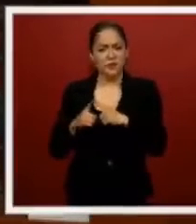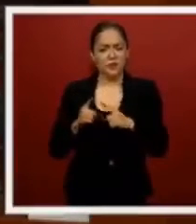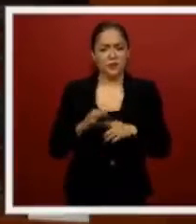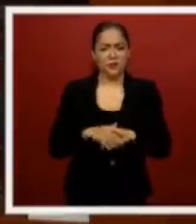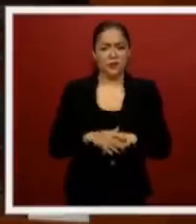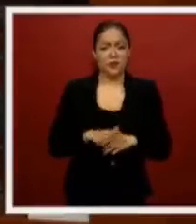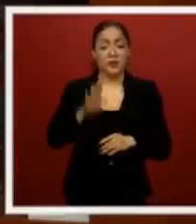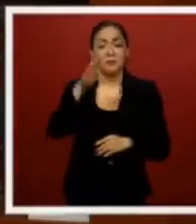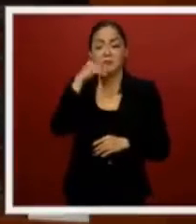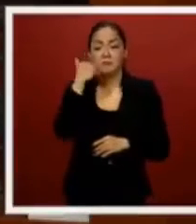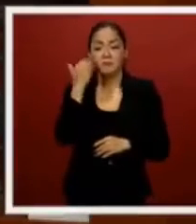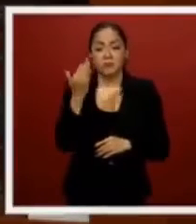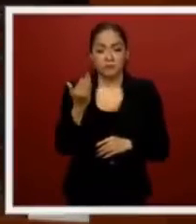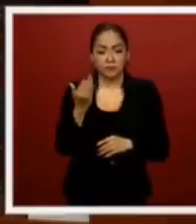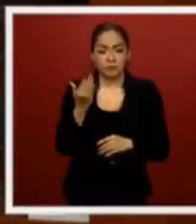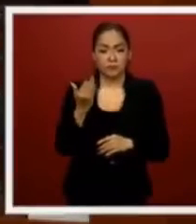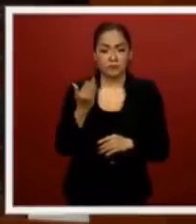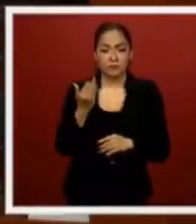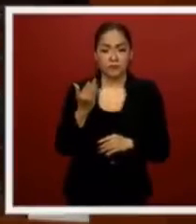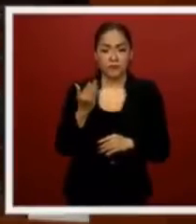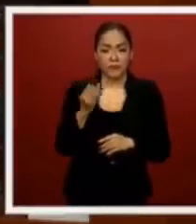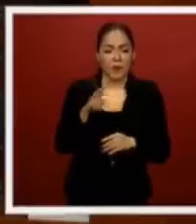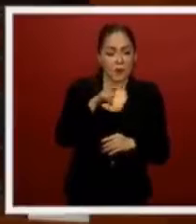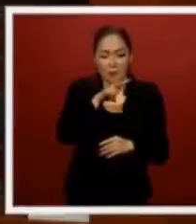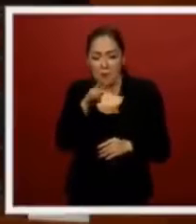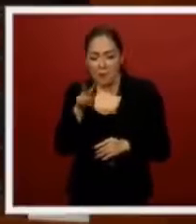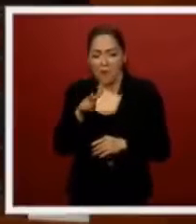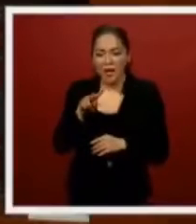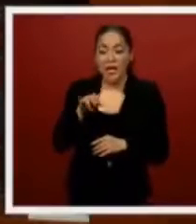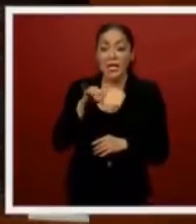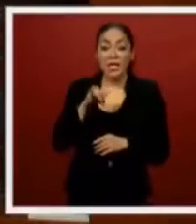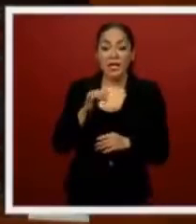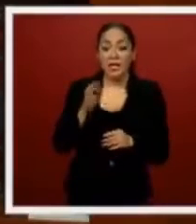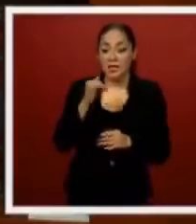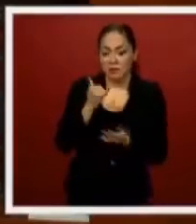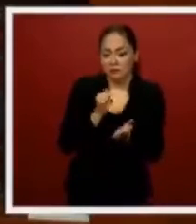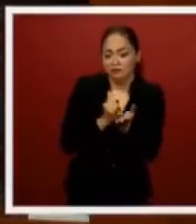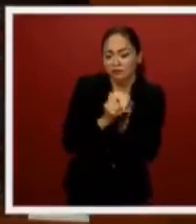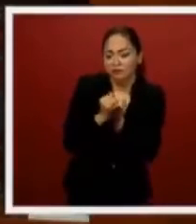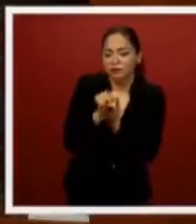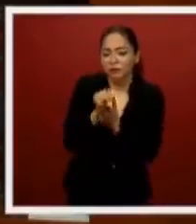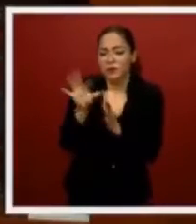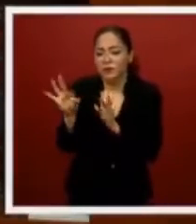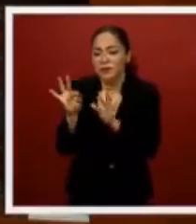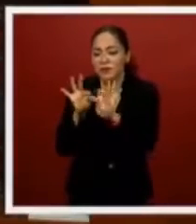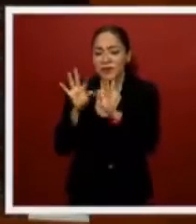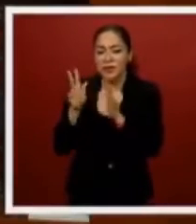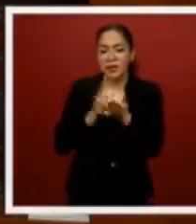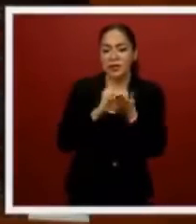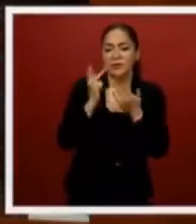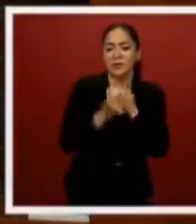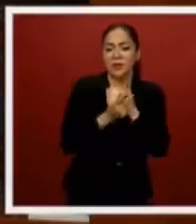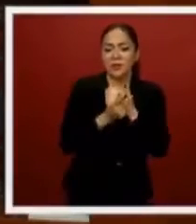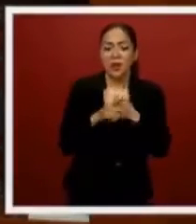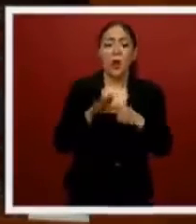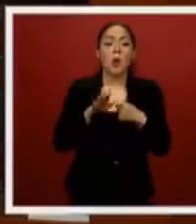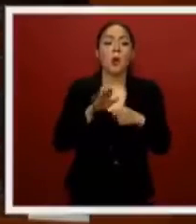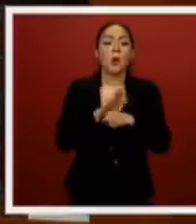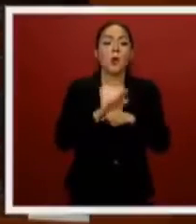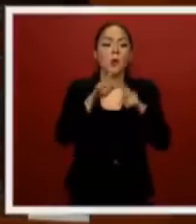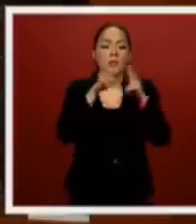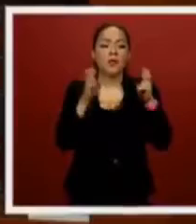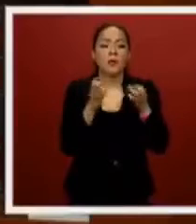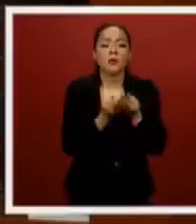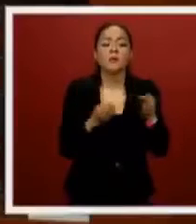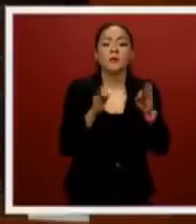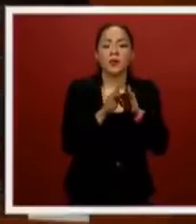quisieron, diríamos, inmiscuirse en las decisiones de los países, diciendo, este tipo de